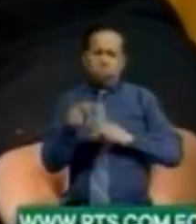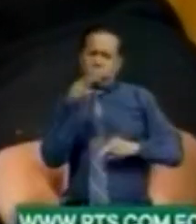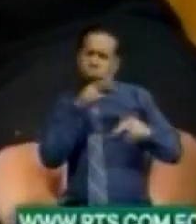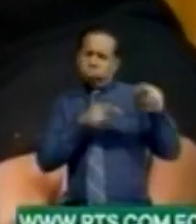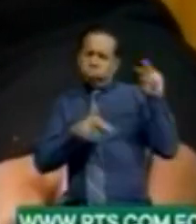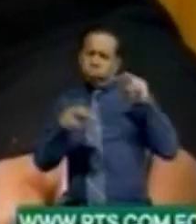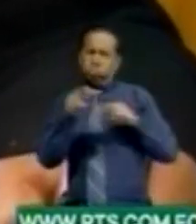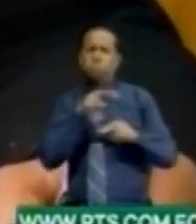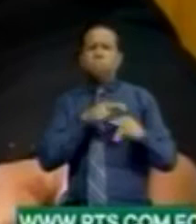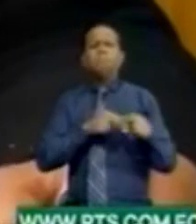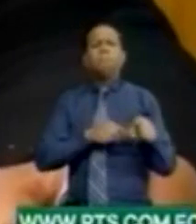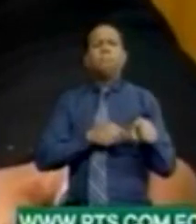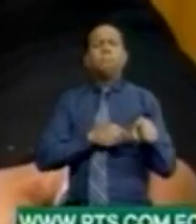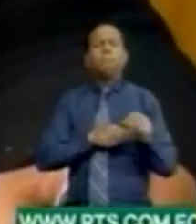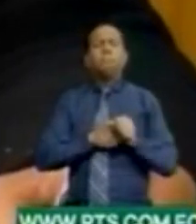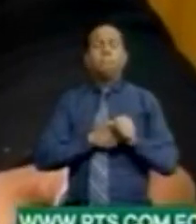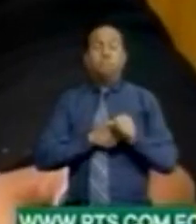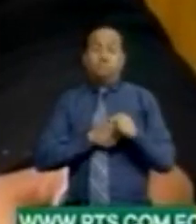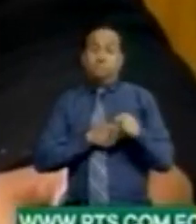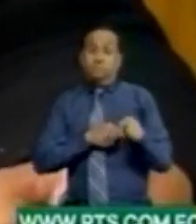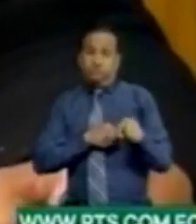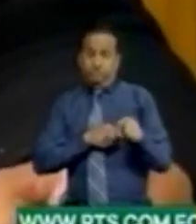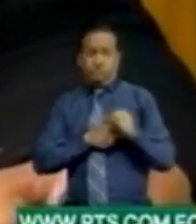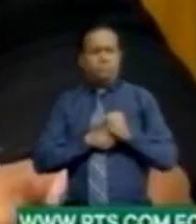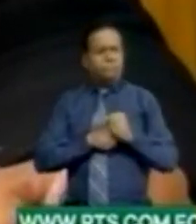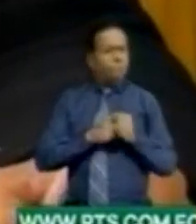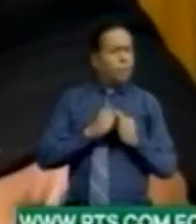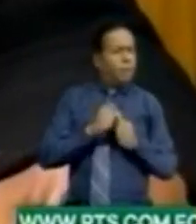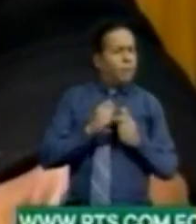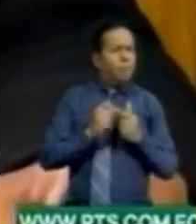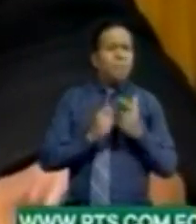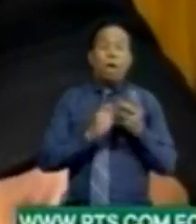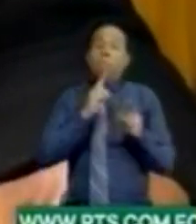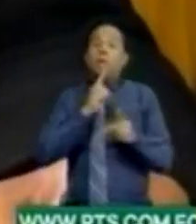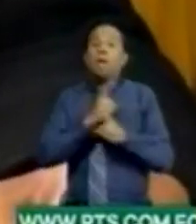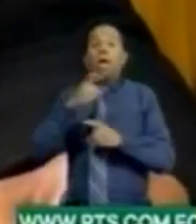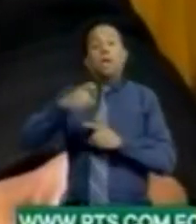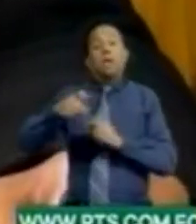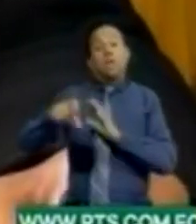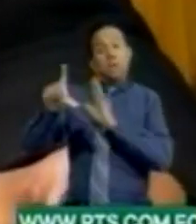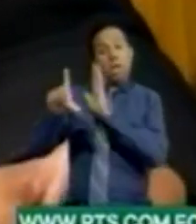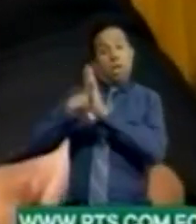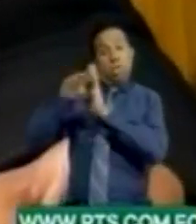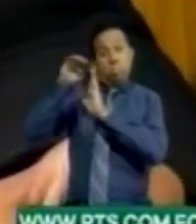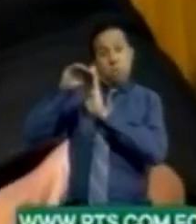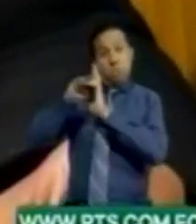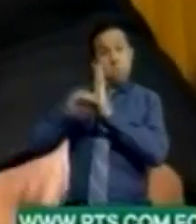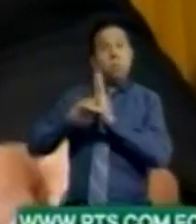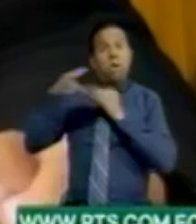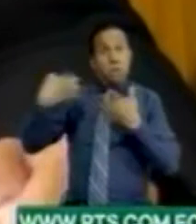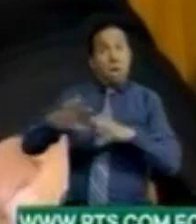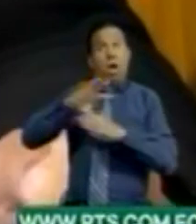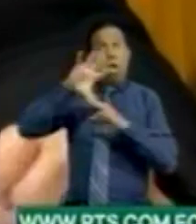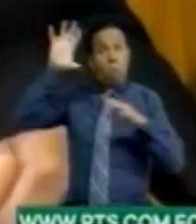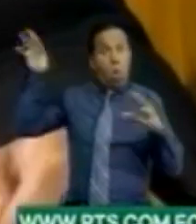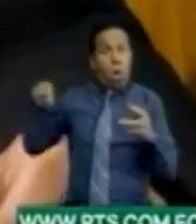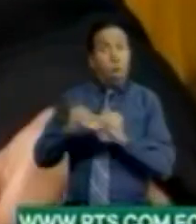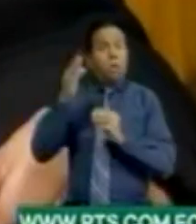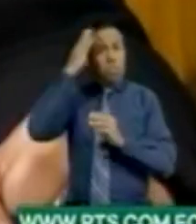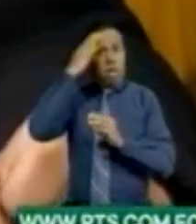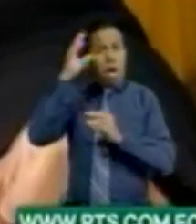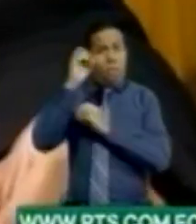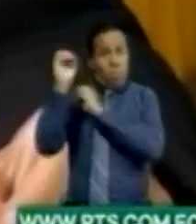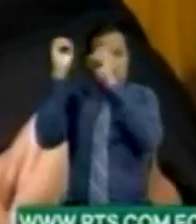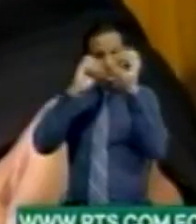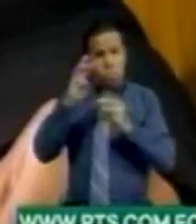correspondientes. En ese momento, por cubrir ciertos protocolos dados no solo aquí a nivel nacional, sino a nivel internacional por la